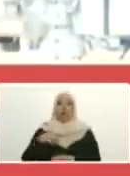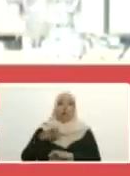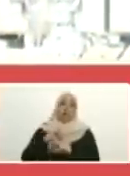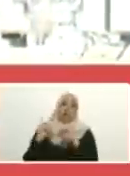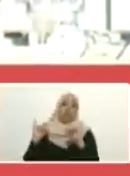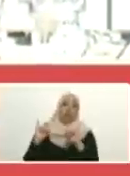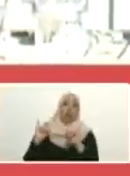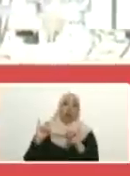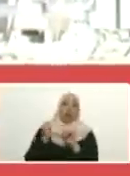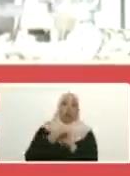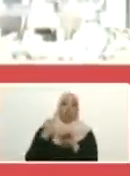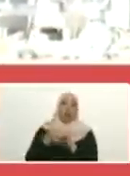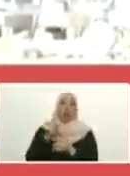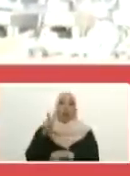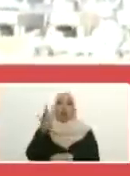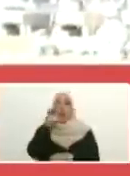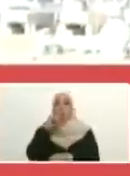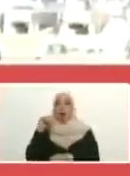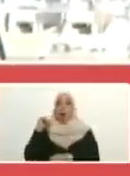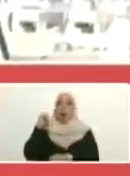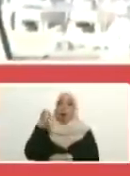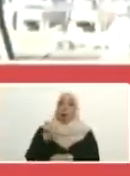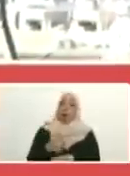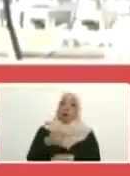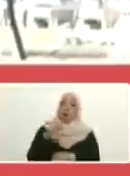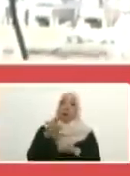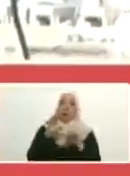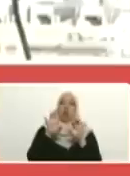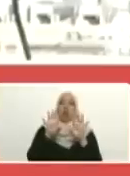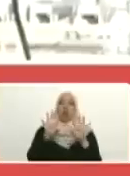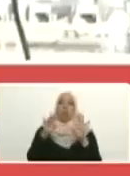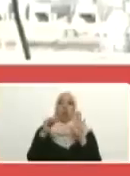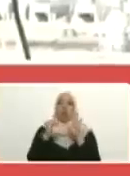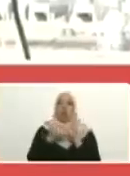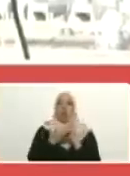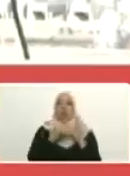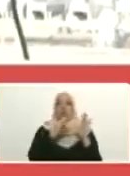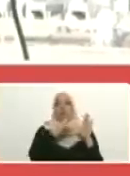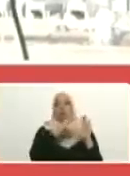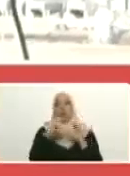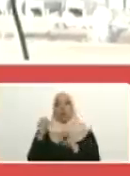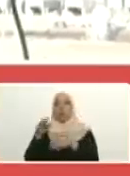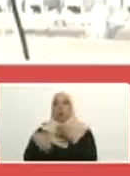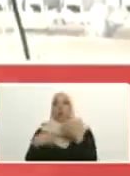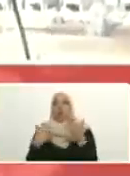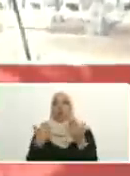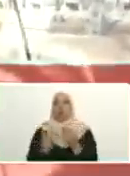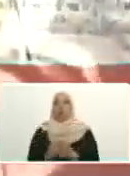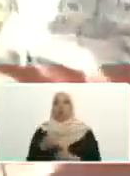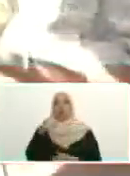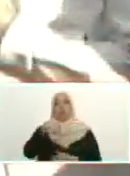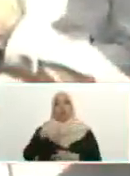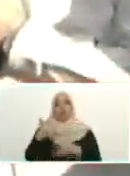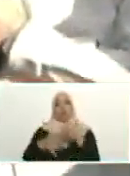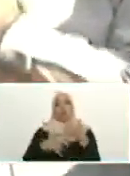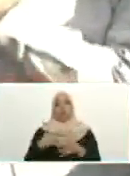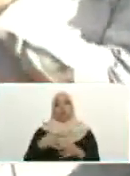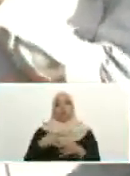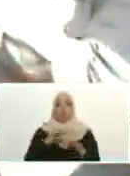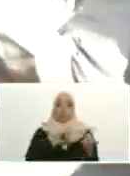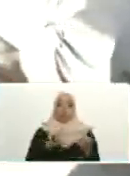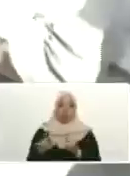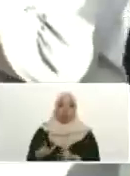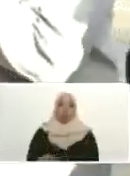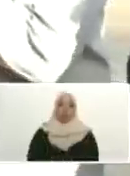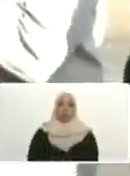pero cuente que ya los 9.000 barriles están puestos en el tanque.